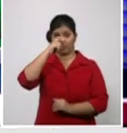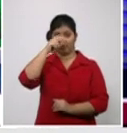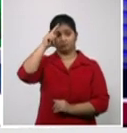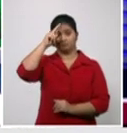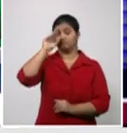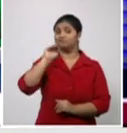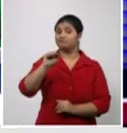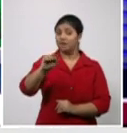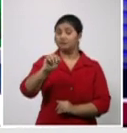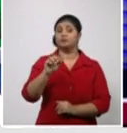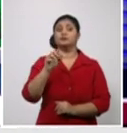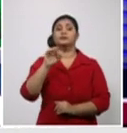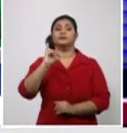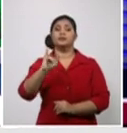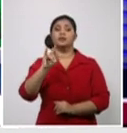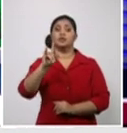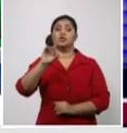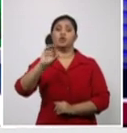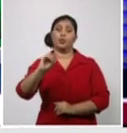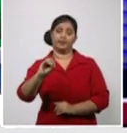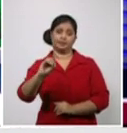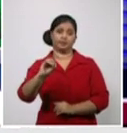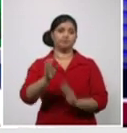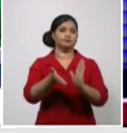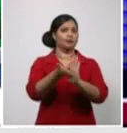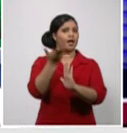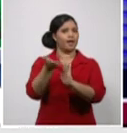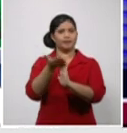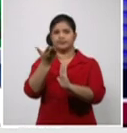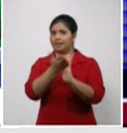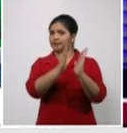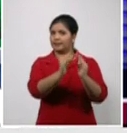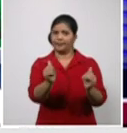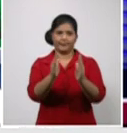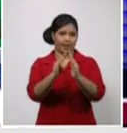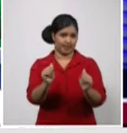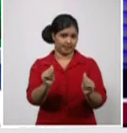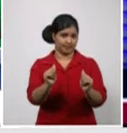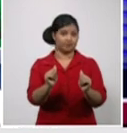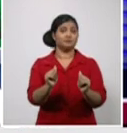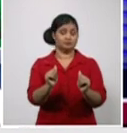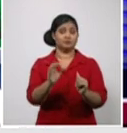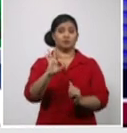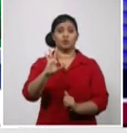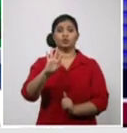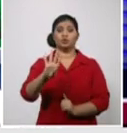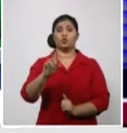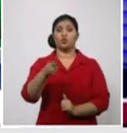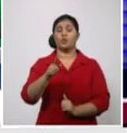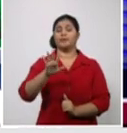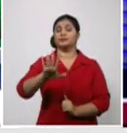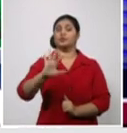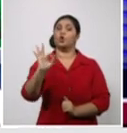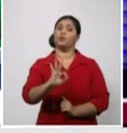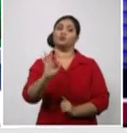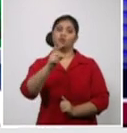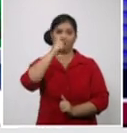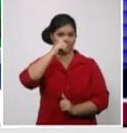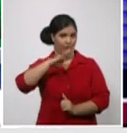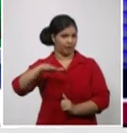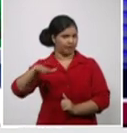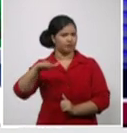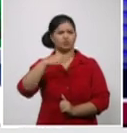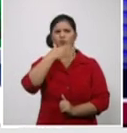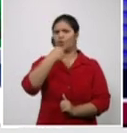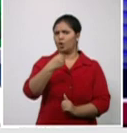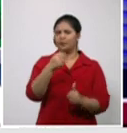690. Se ha recuperado el 84,5%, y con la evolución de